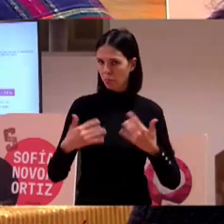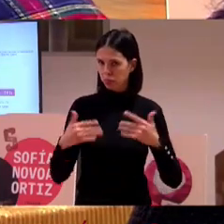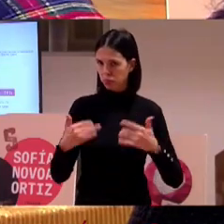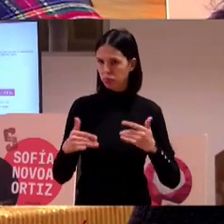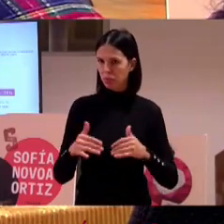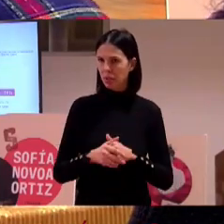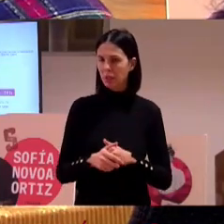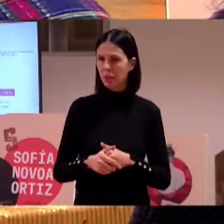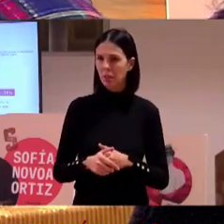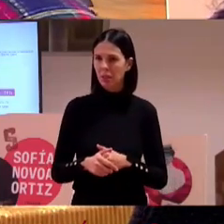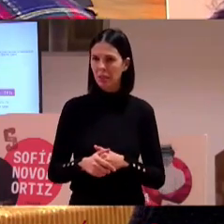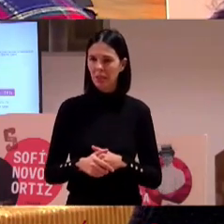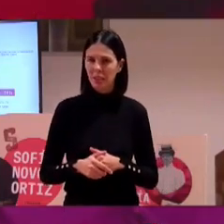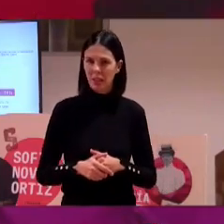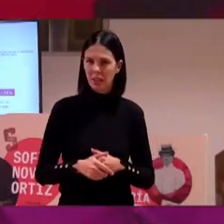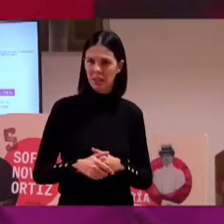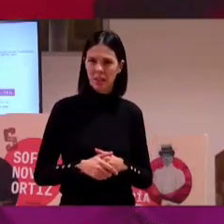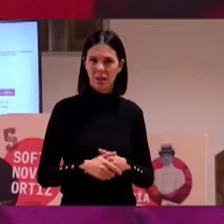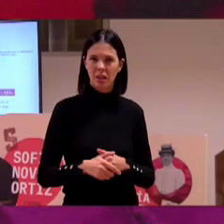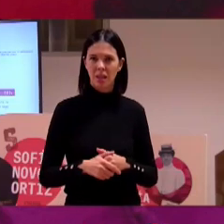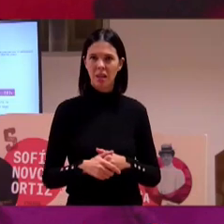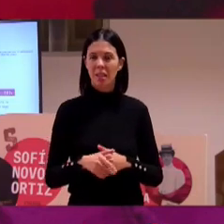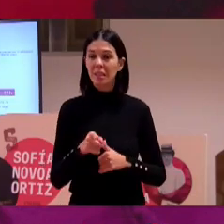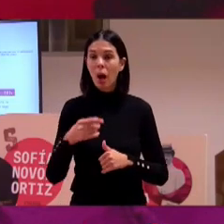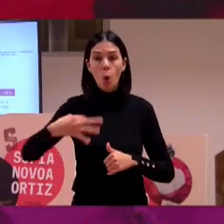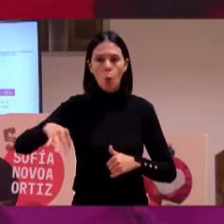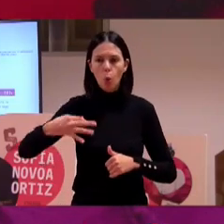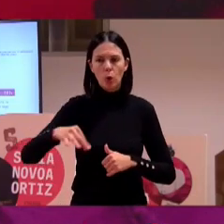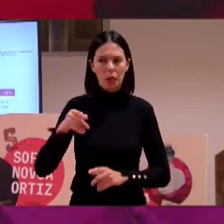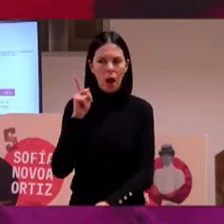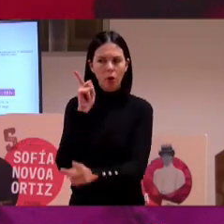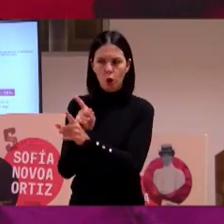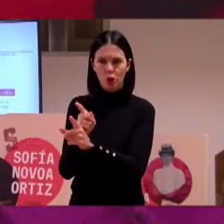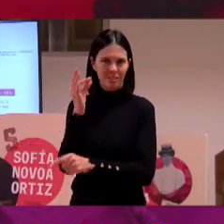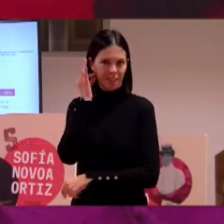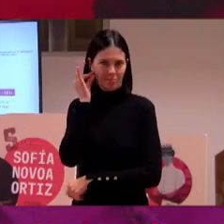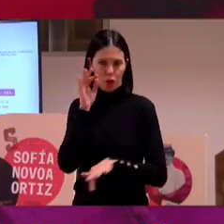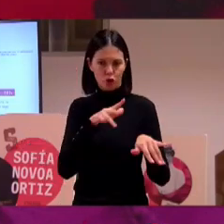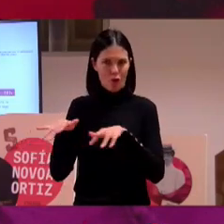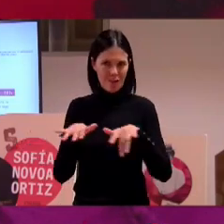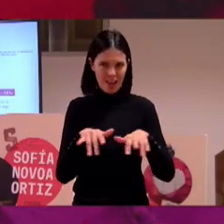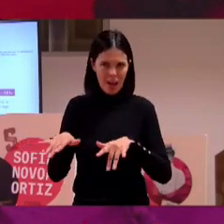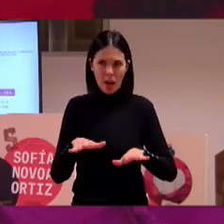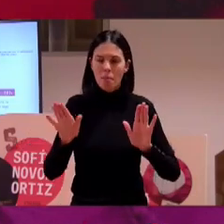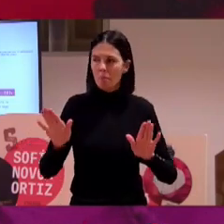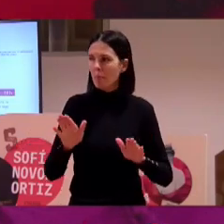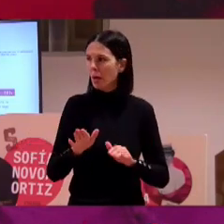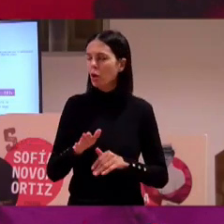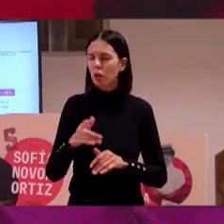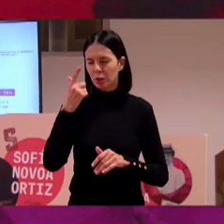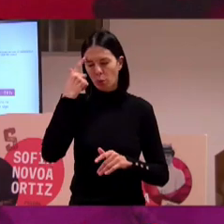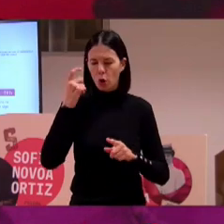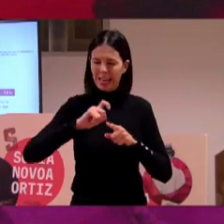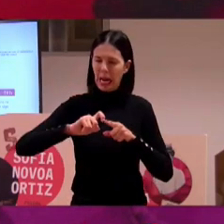sea, se hizo la idea de que alguien le llevara la contraria, porque fue la única que le llevó la contraria. Pero porque yo creo que eso, que tenía ese mismo